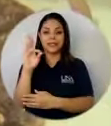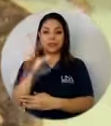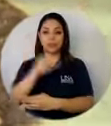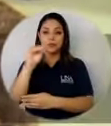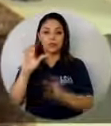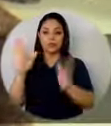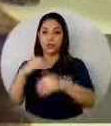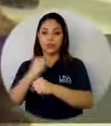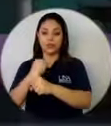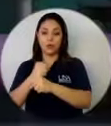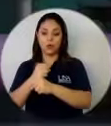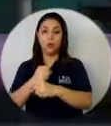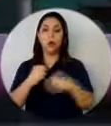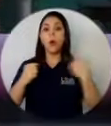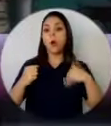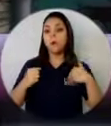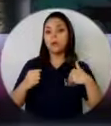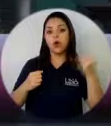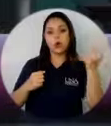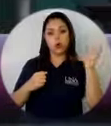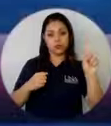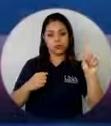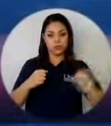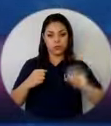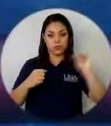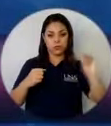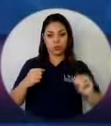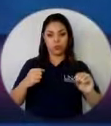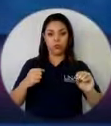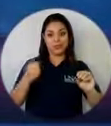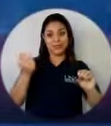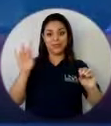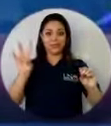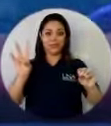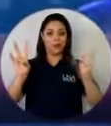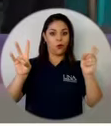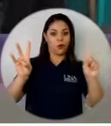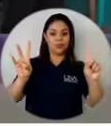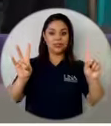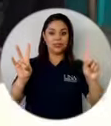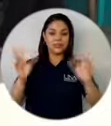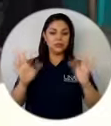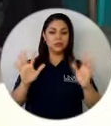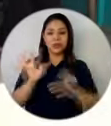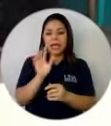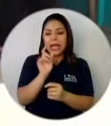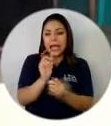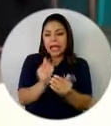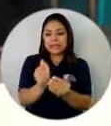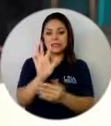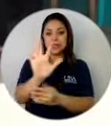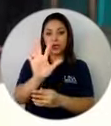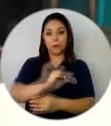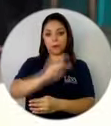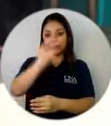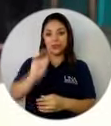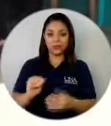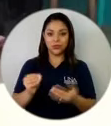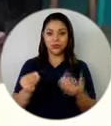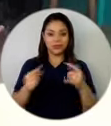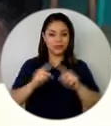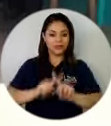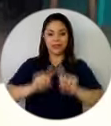17%, en los hombres son 11%, igual subempleo, todavía tenemos una brecha de casi 5 puntos porcentuales.